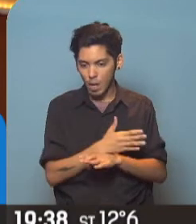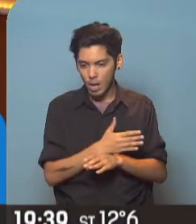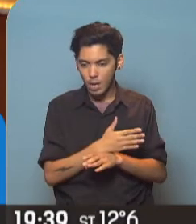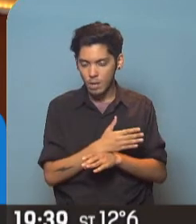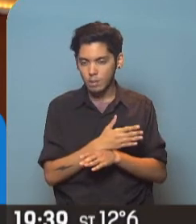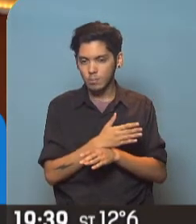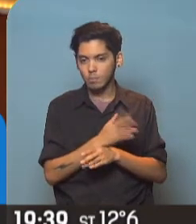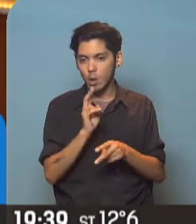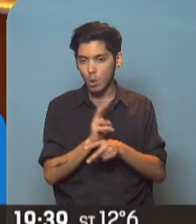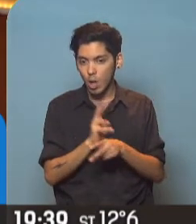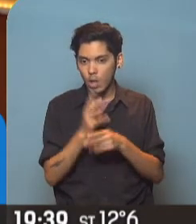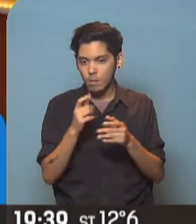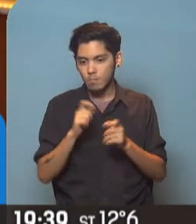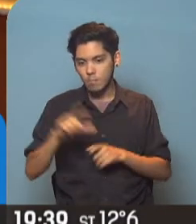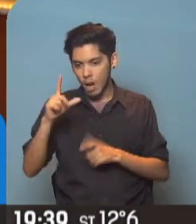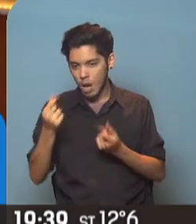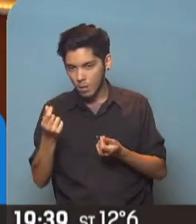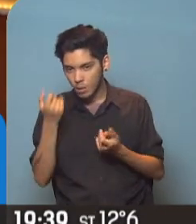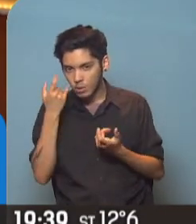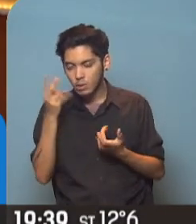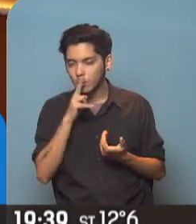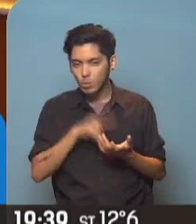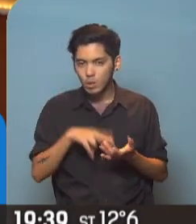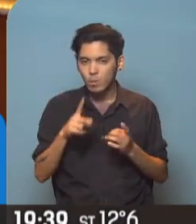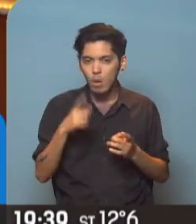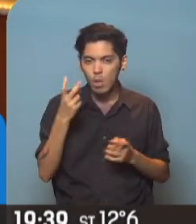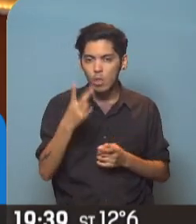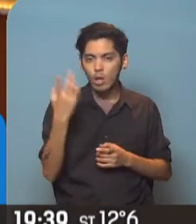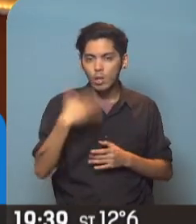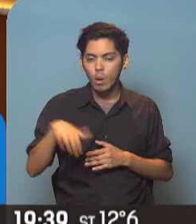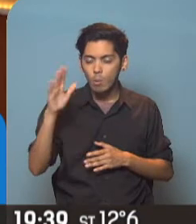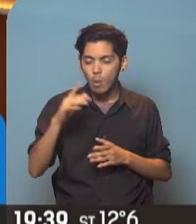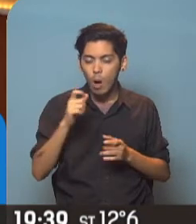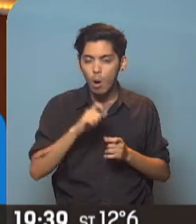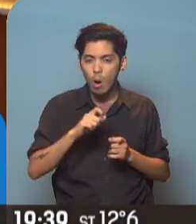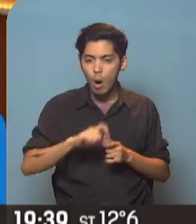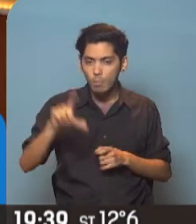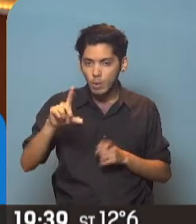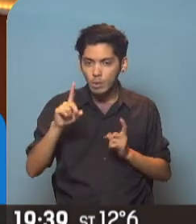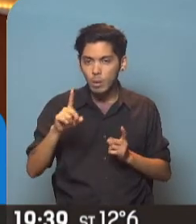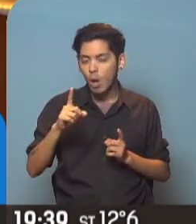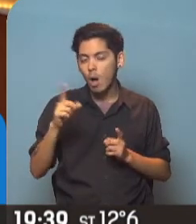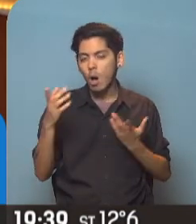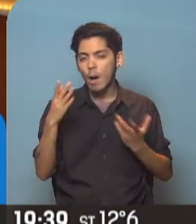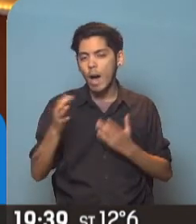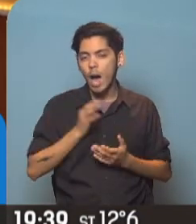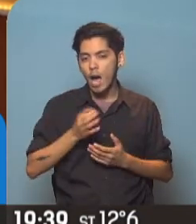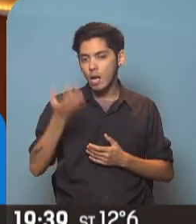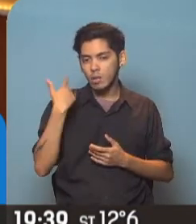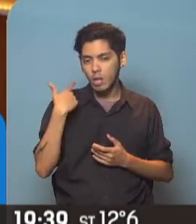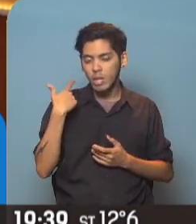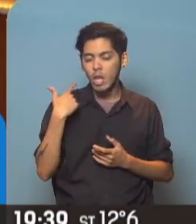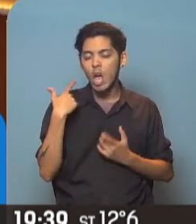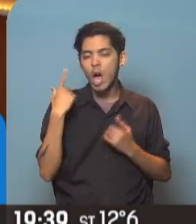y frente a un invierno digamos destinada con dos aumentos con respecto al invierno anterior nosotros estamos viendo que hay promedio de